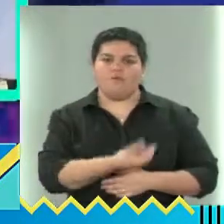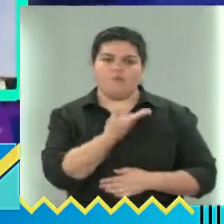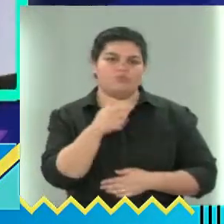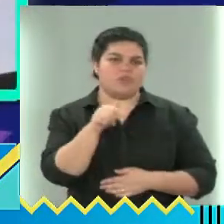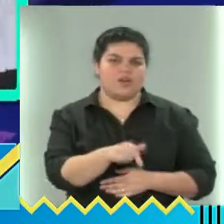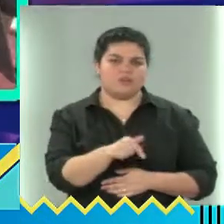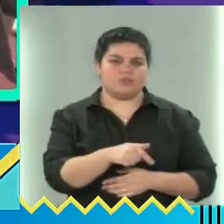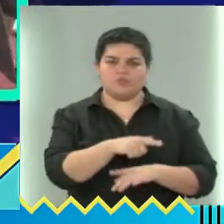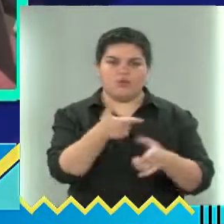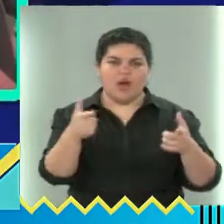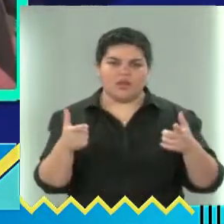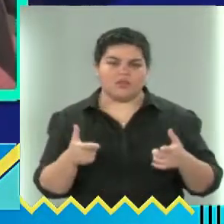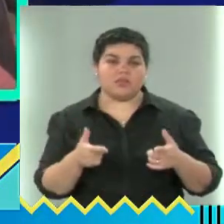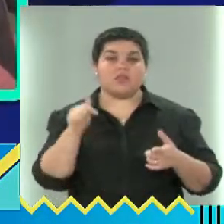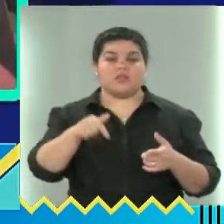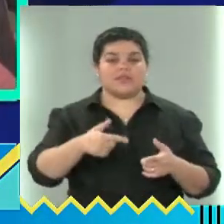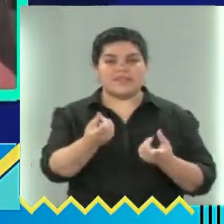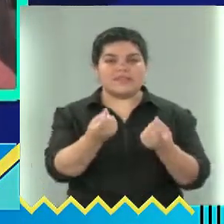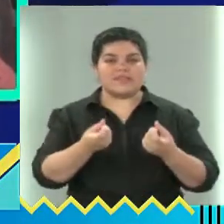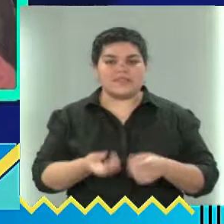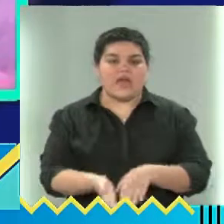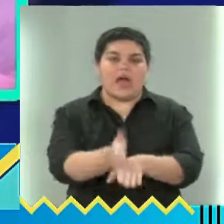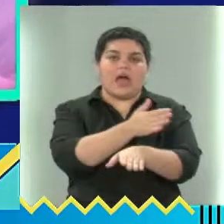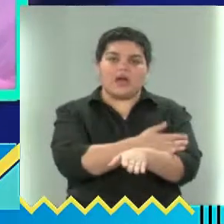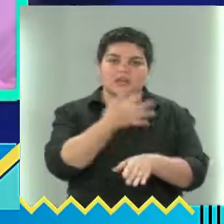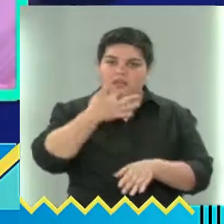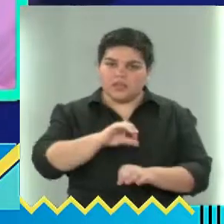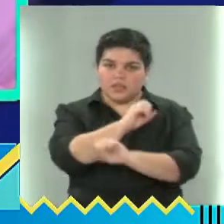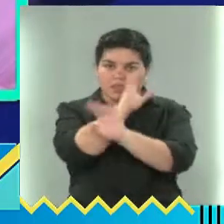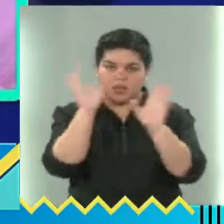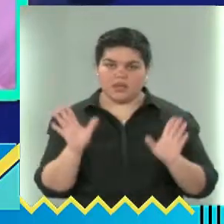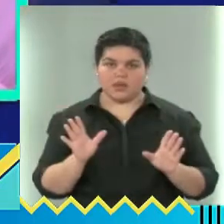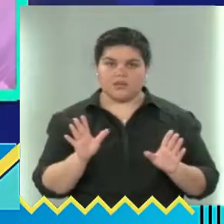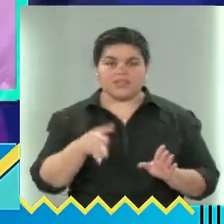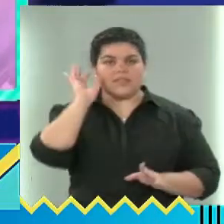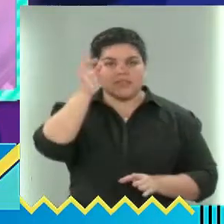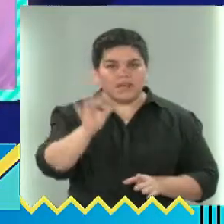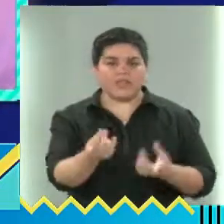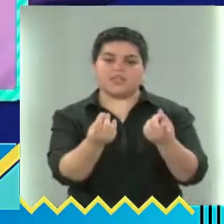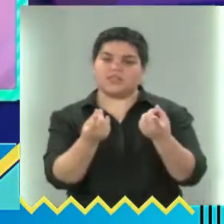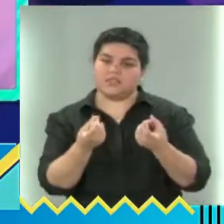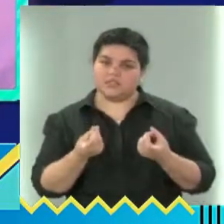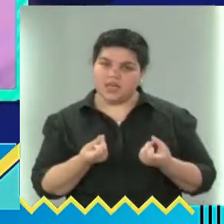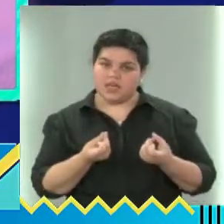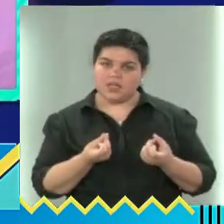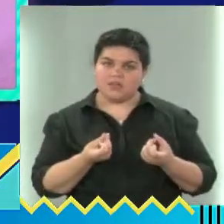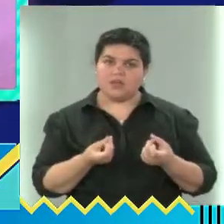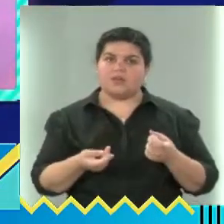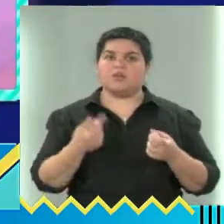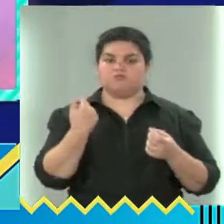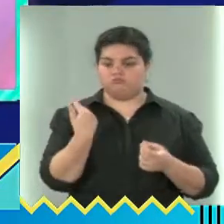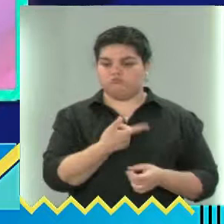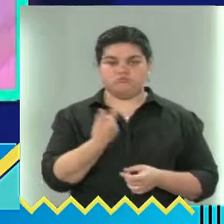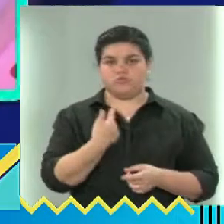una concientización, o sea, ser consciente de la necesidad que tenemos. Y el ser consciente implica ir a hacer lo que sabemos